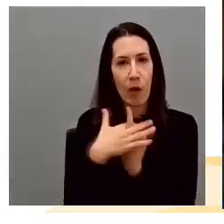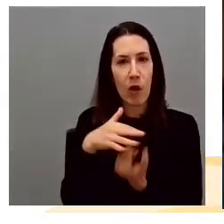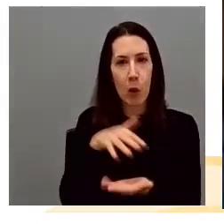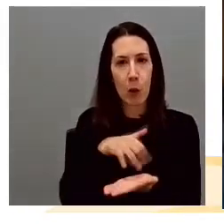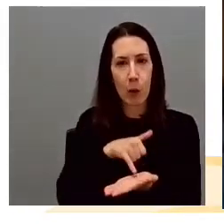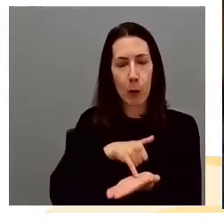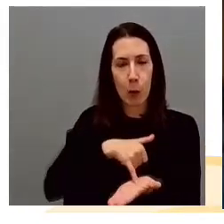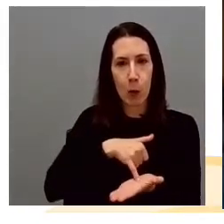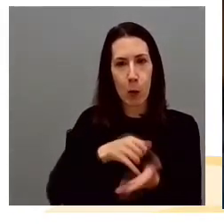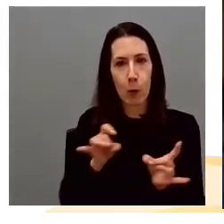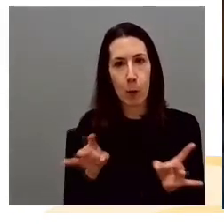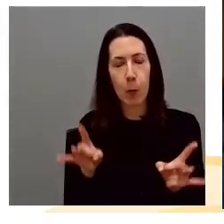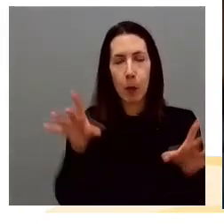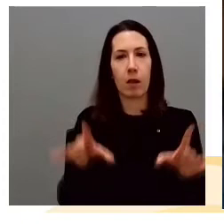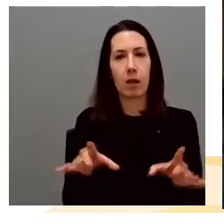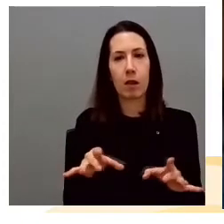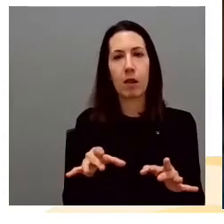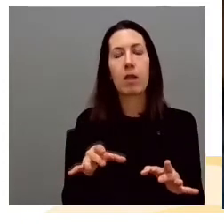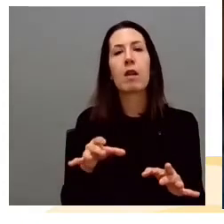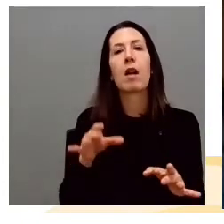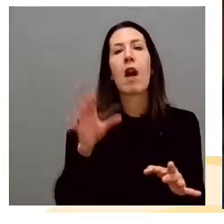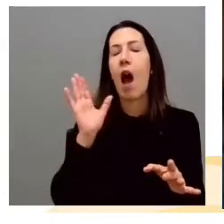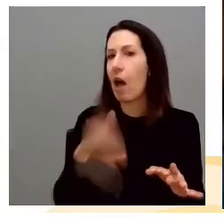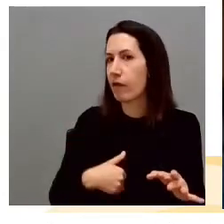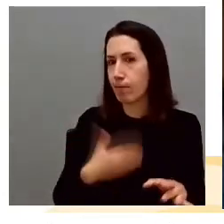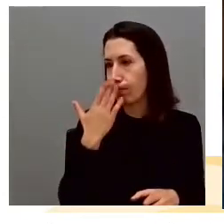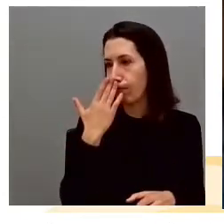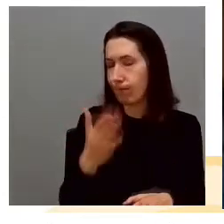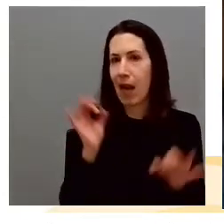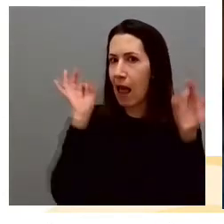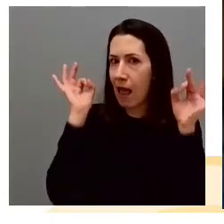y lo ha presentado pues, con cara descubierta, sin ningún tipo